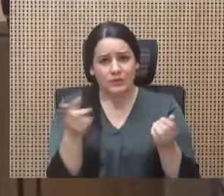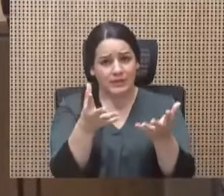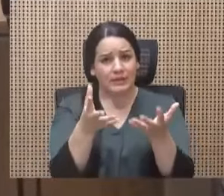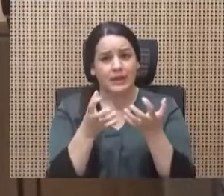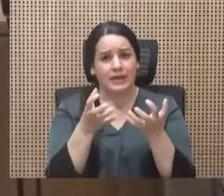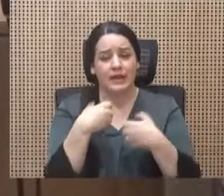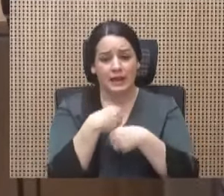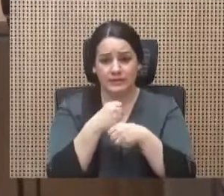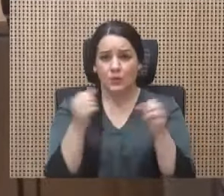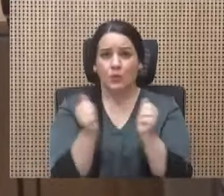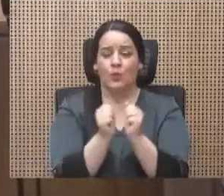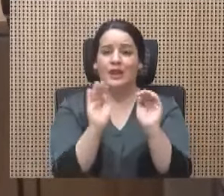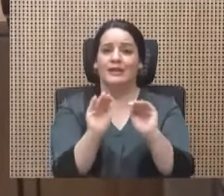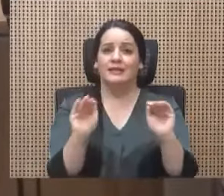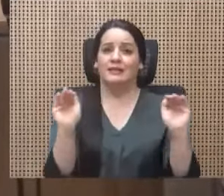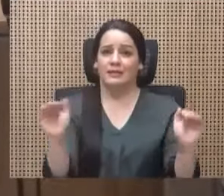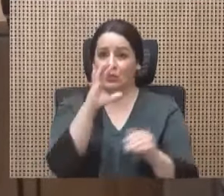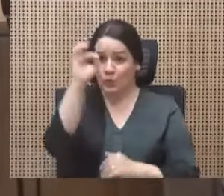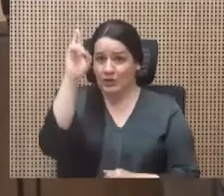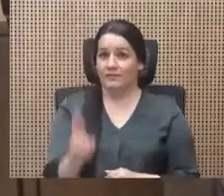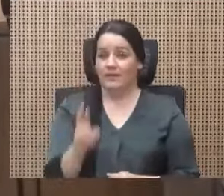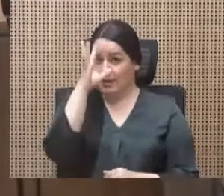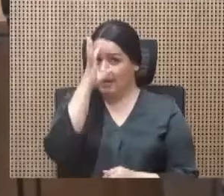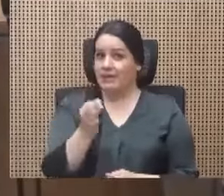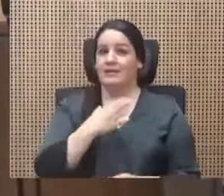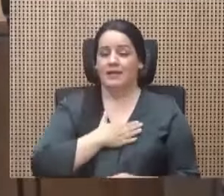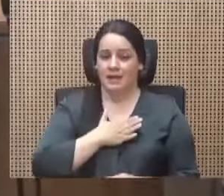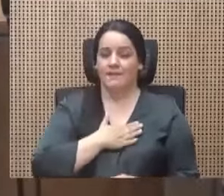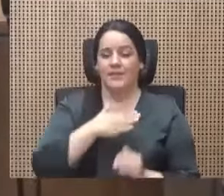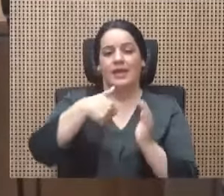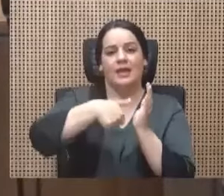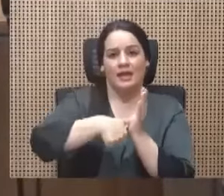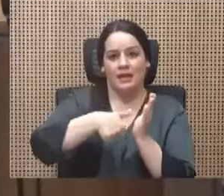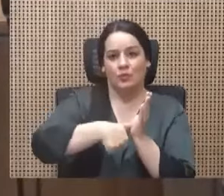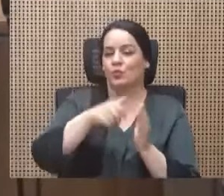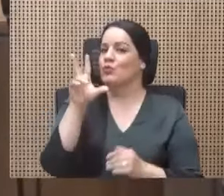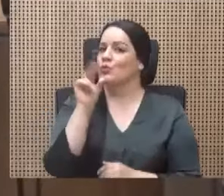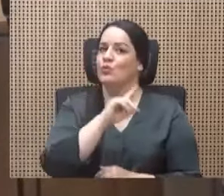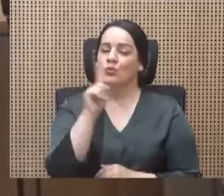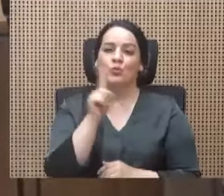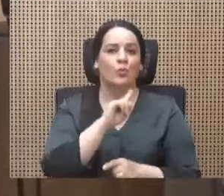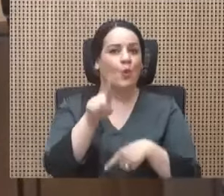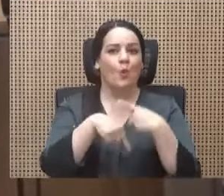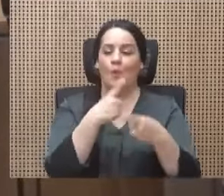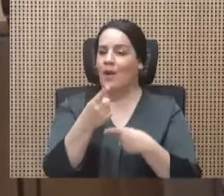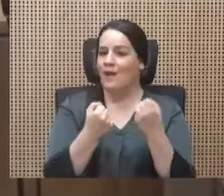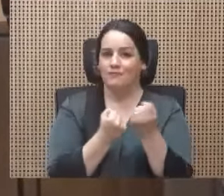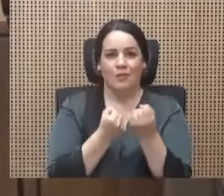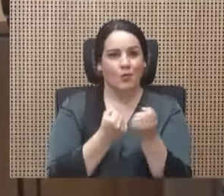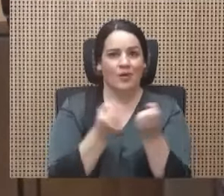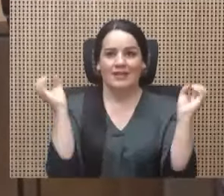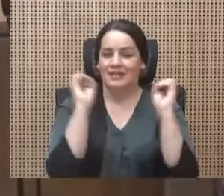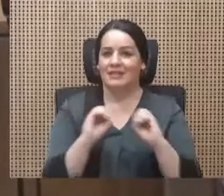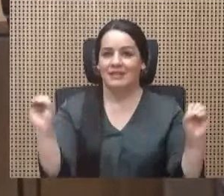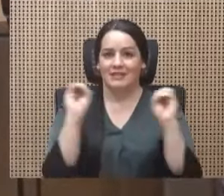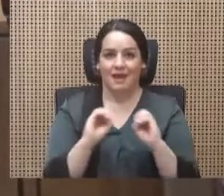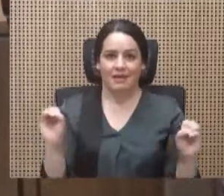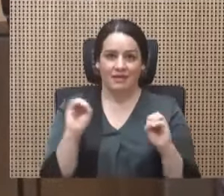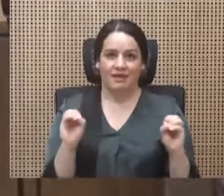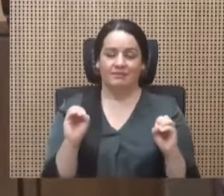la niñez de Costa Rica. Y créame que electoralmente no les favorecerá absolutamente